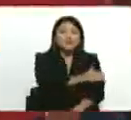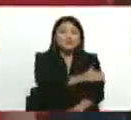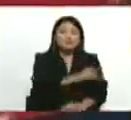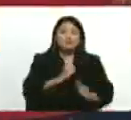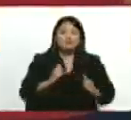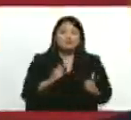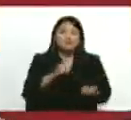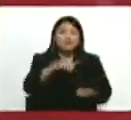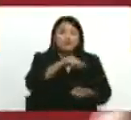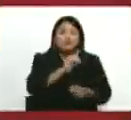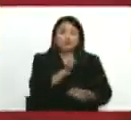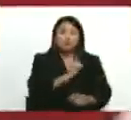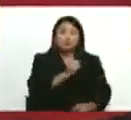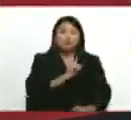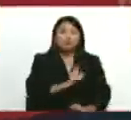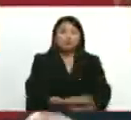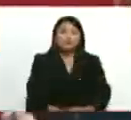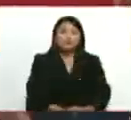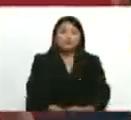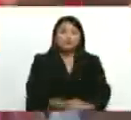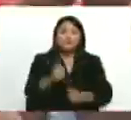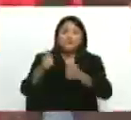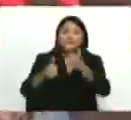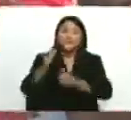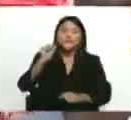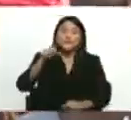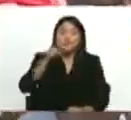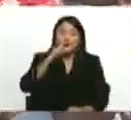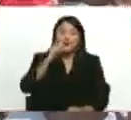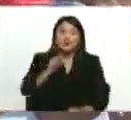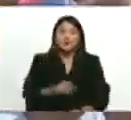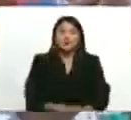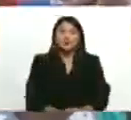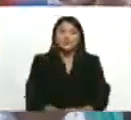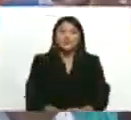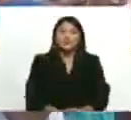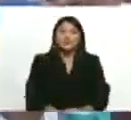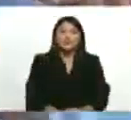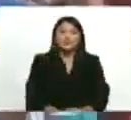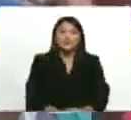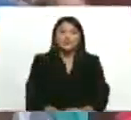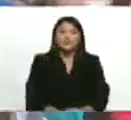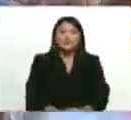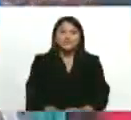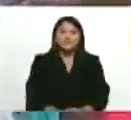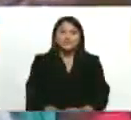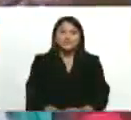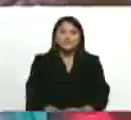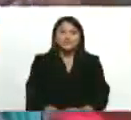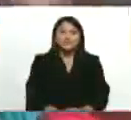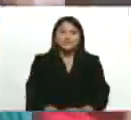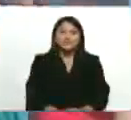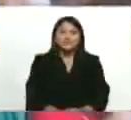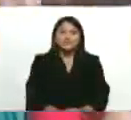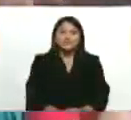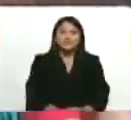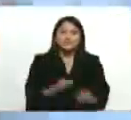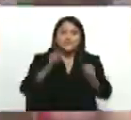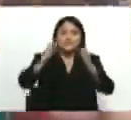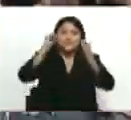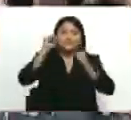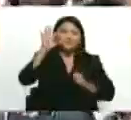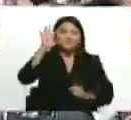vistan, el que va, que no se vistan, el que va, que viva la